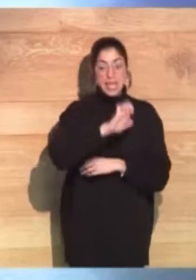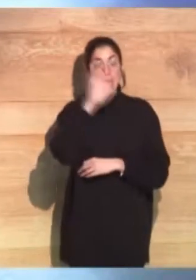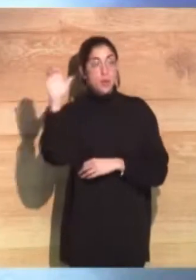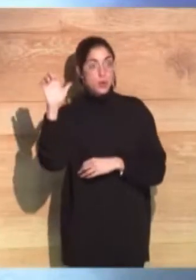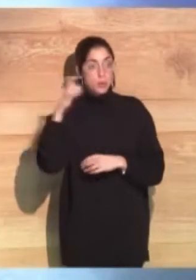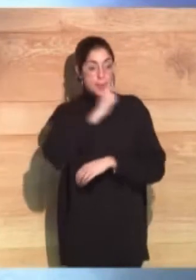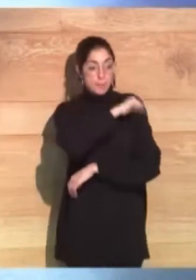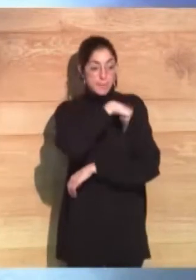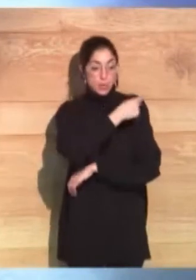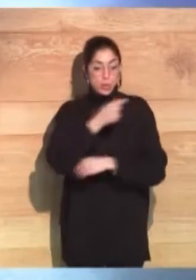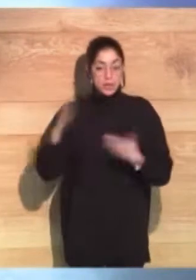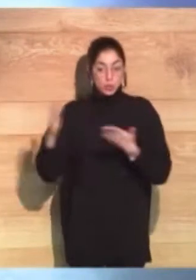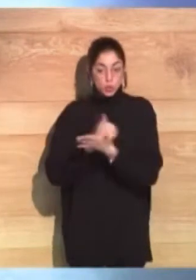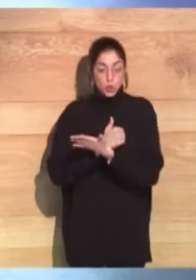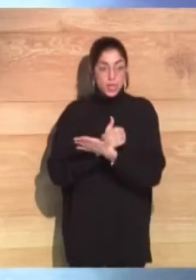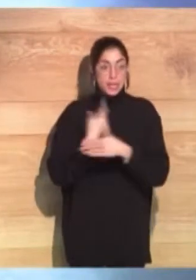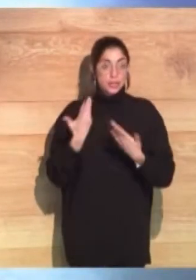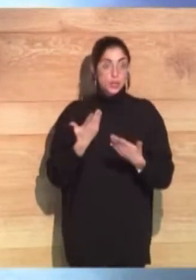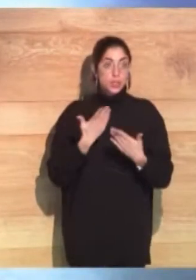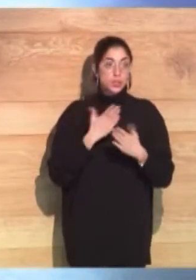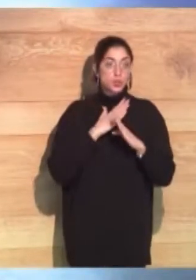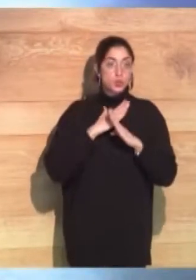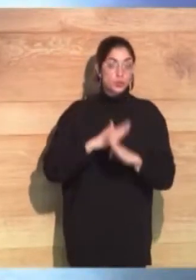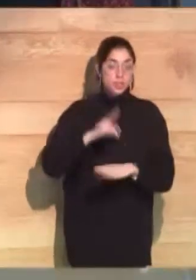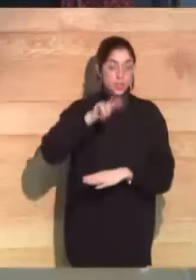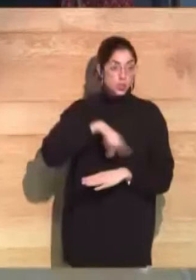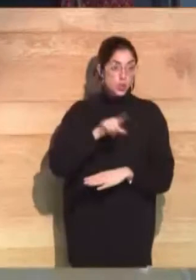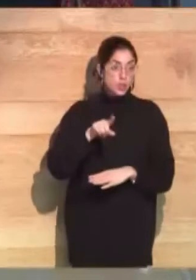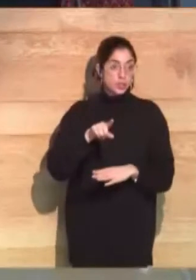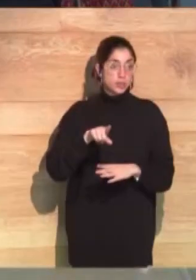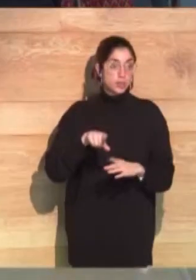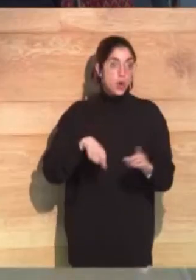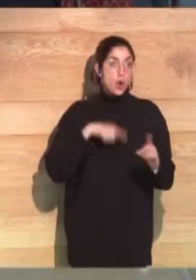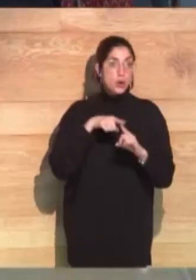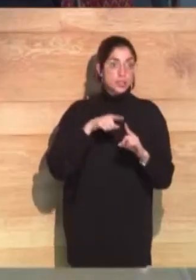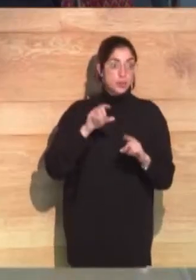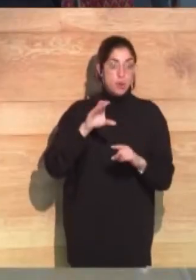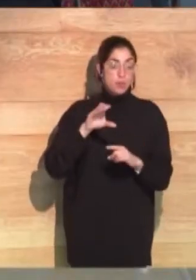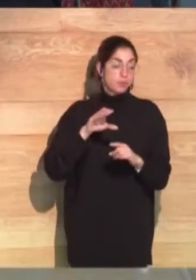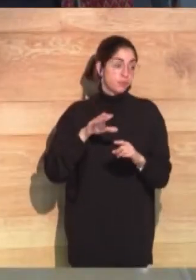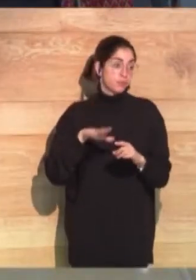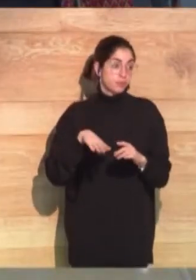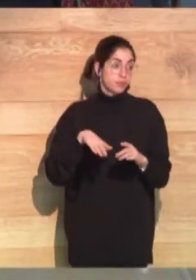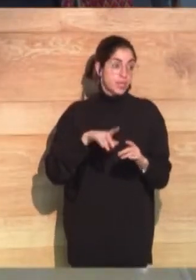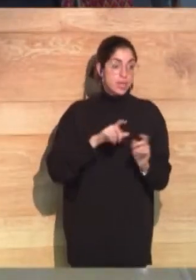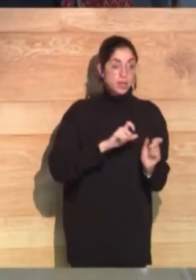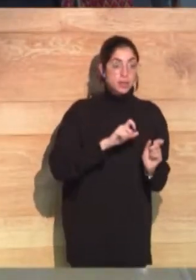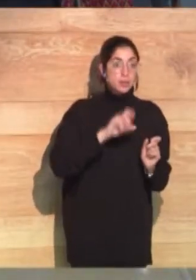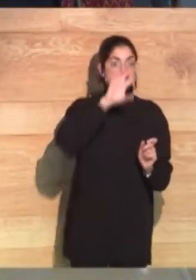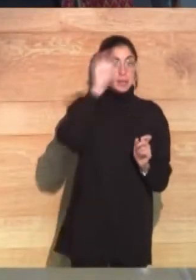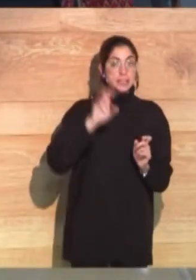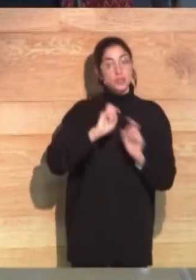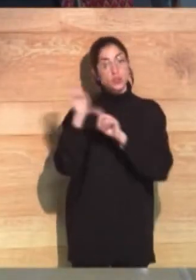población y no había suficientes vacunas ni excedentes de vacunas para desplazarlas o llevarlas a otros